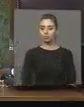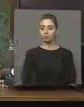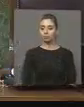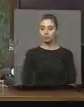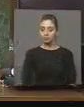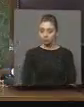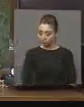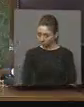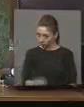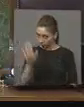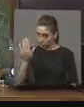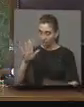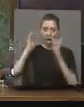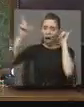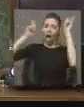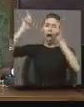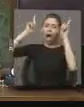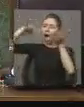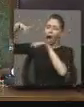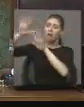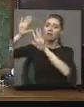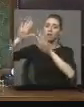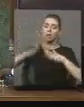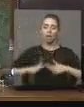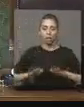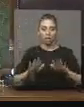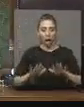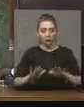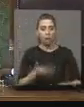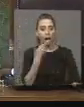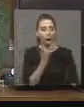Tenemos que vuelva la calma y le doy inmediato la palabra al Diputado. Diputado, se alucinó.